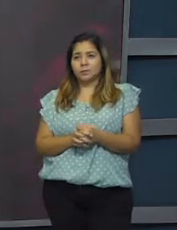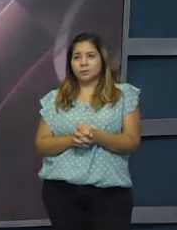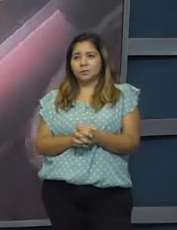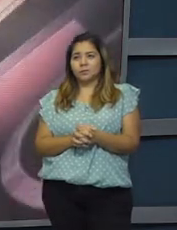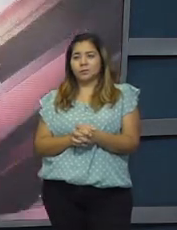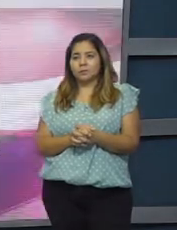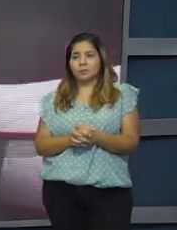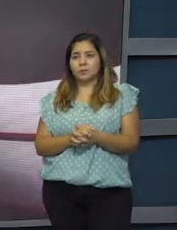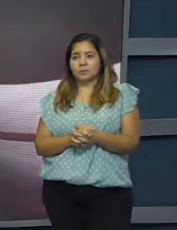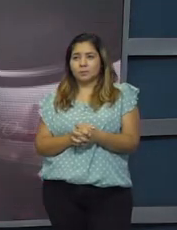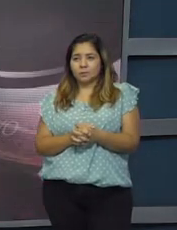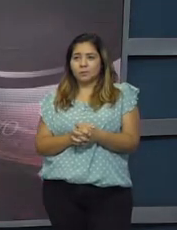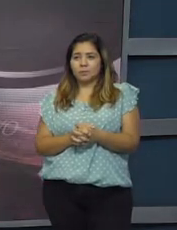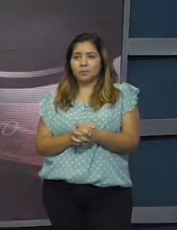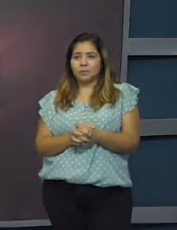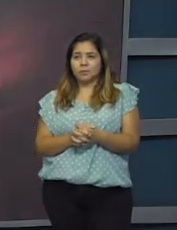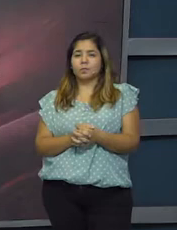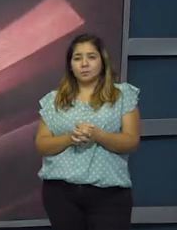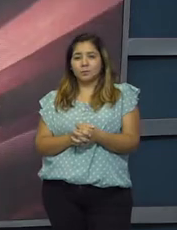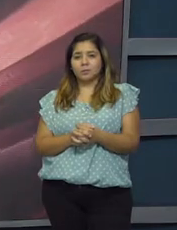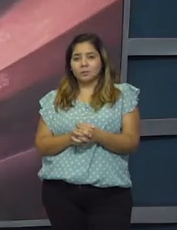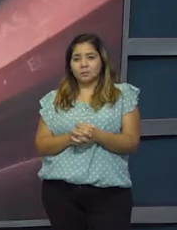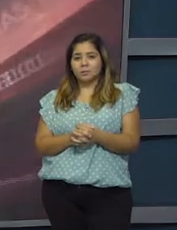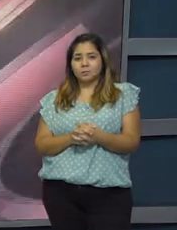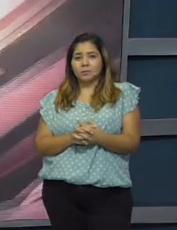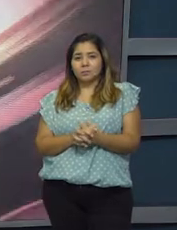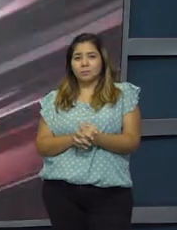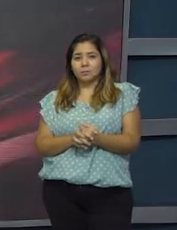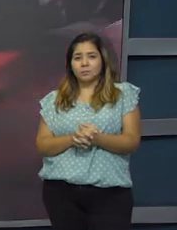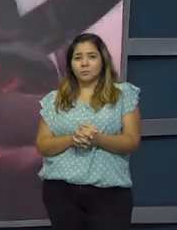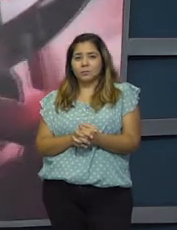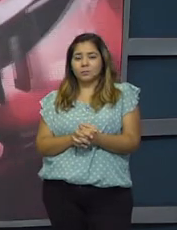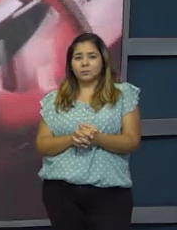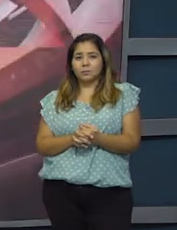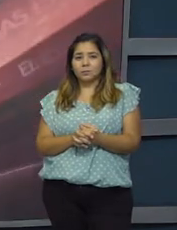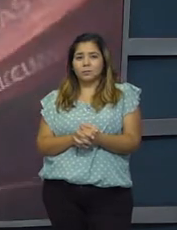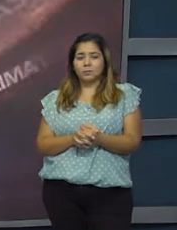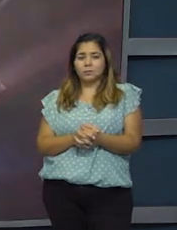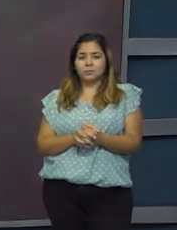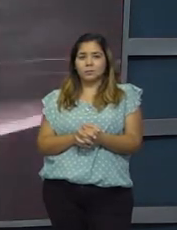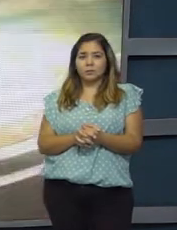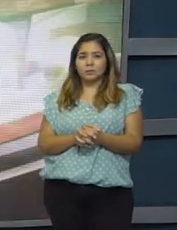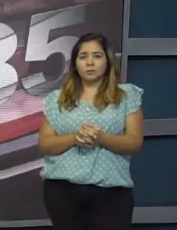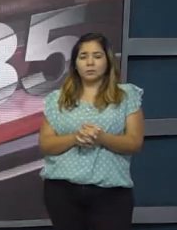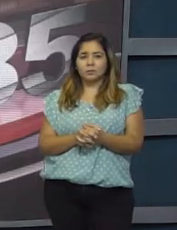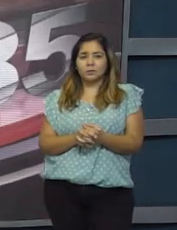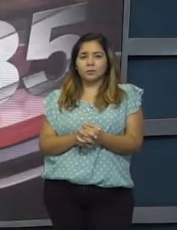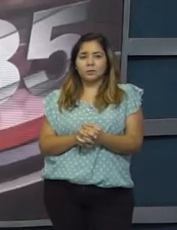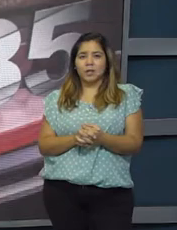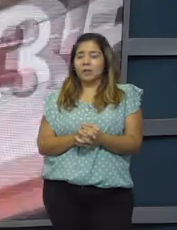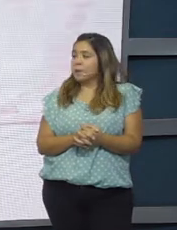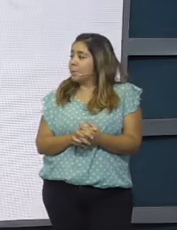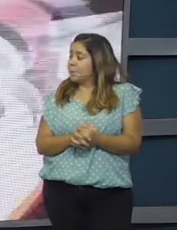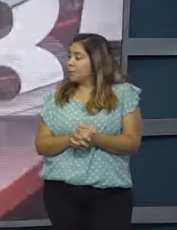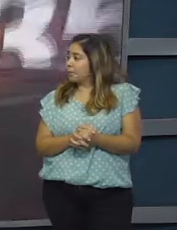a pensar en próximos fines de semana largo o pensar qué propuesta también podemos plantear para los sanjuaninos y seguir